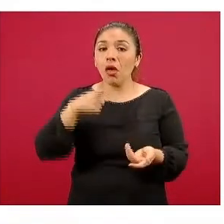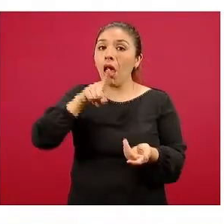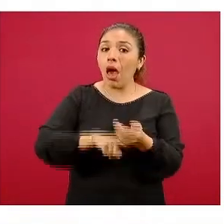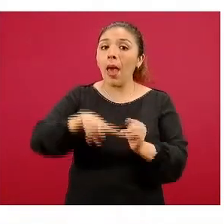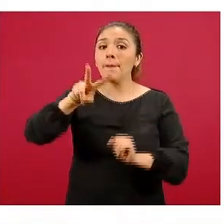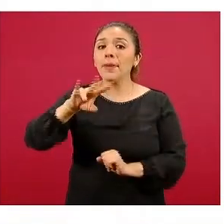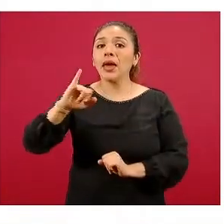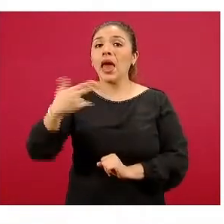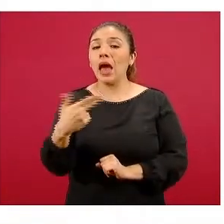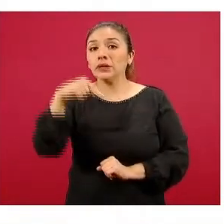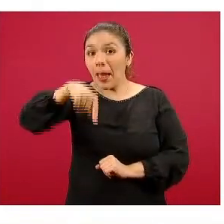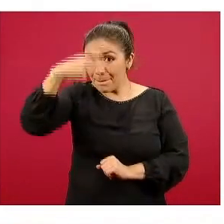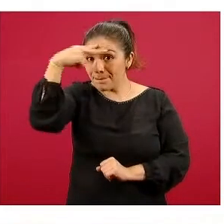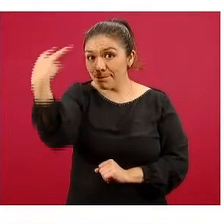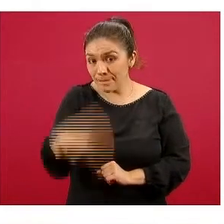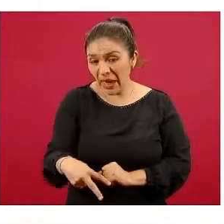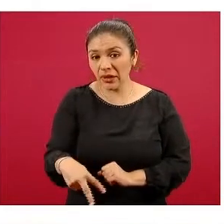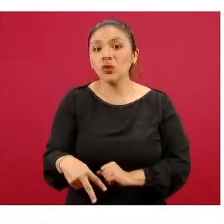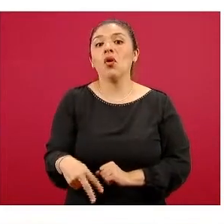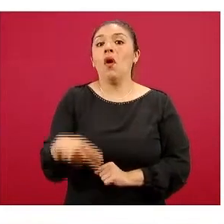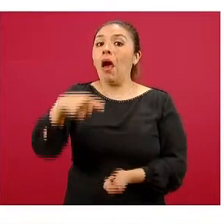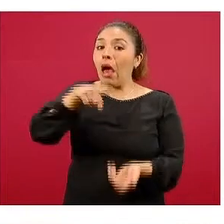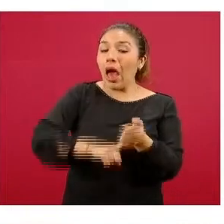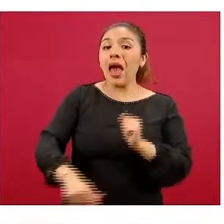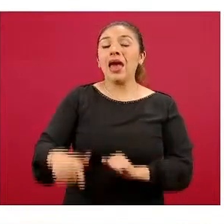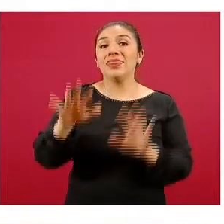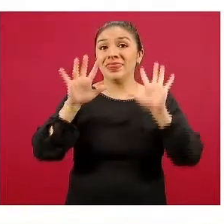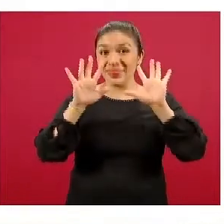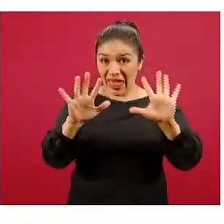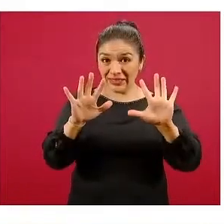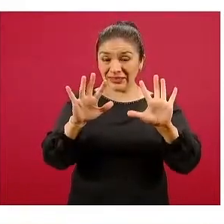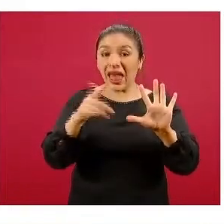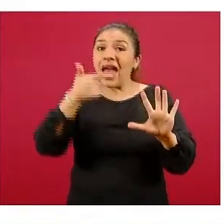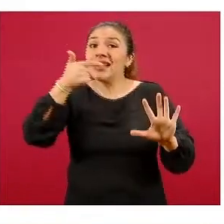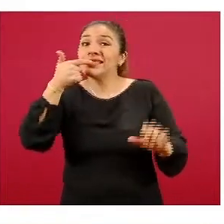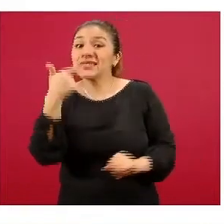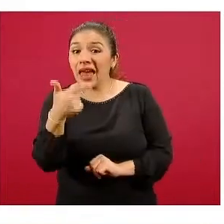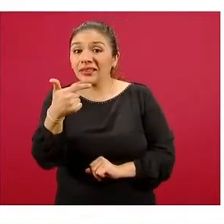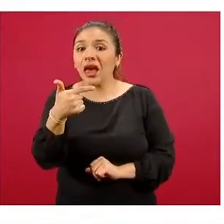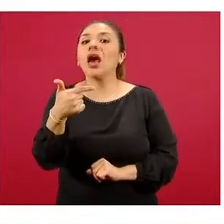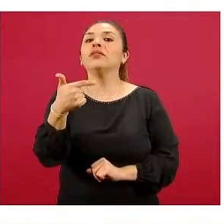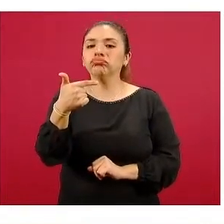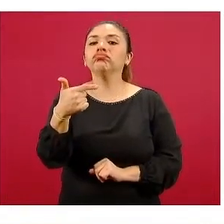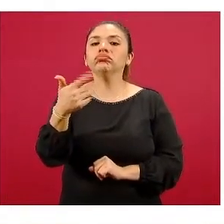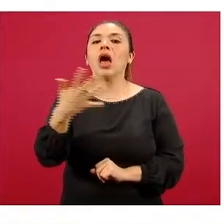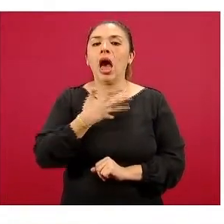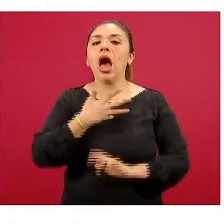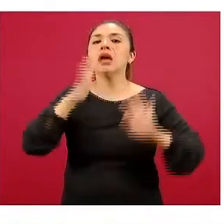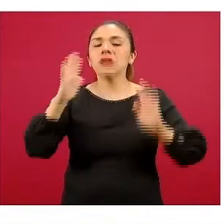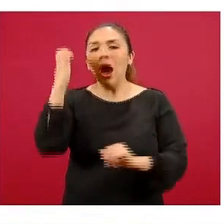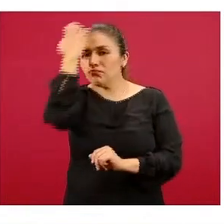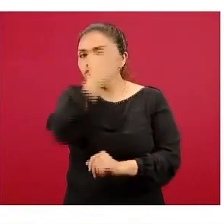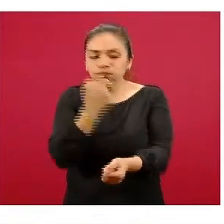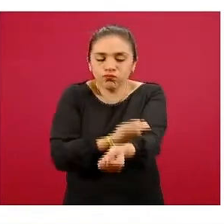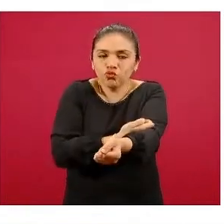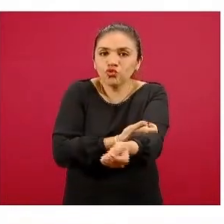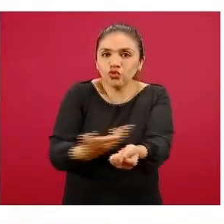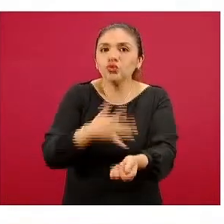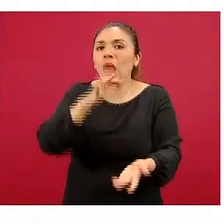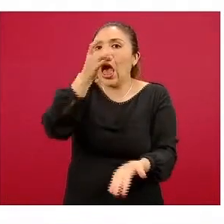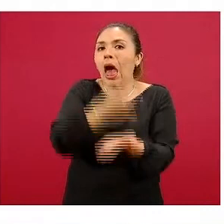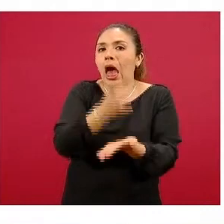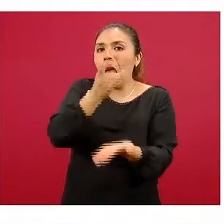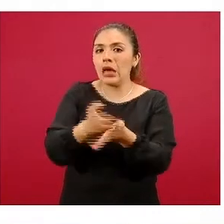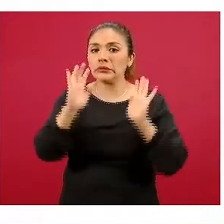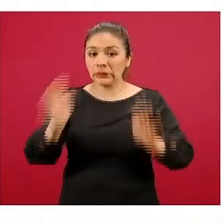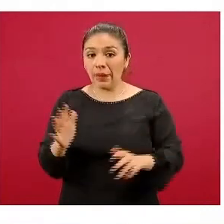con VIH en México, de las cuales 7 de cada 10 están o han sido diagnosticadas. Esto